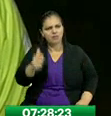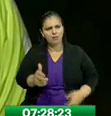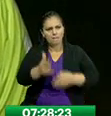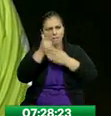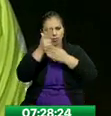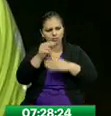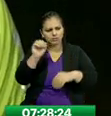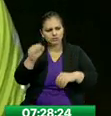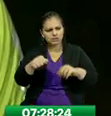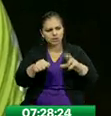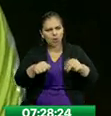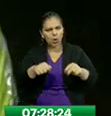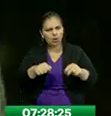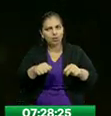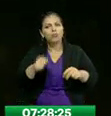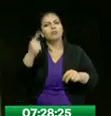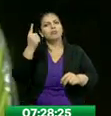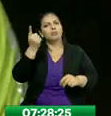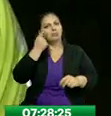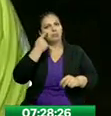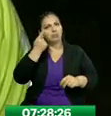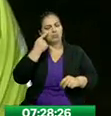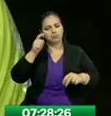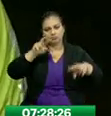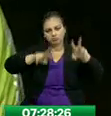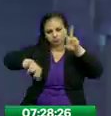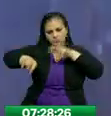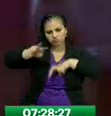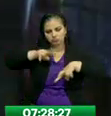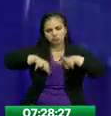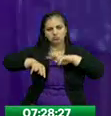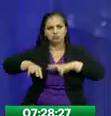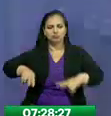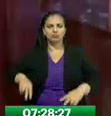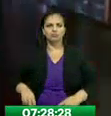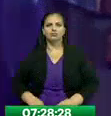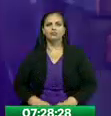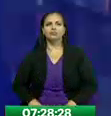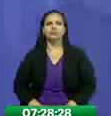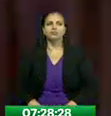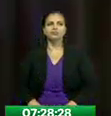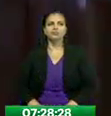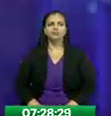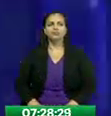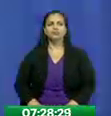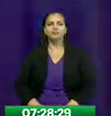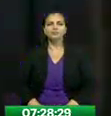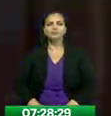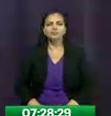de participación en el hecho que ocurrió en Unión de Bananeros. Informó Jorge Salazar.